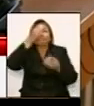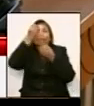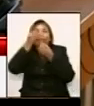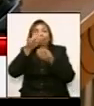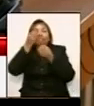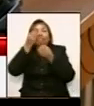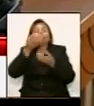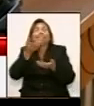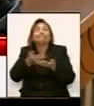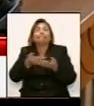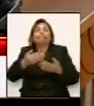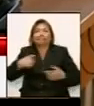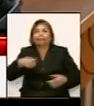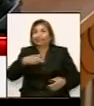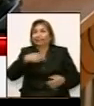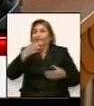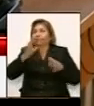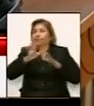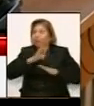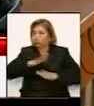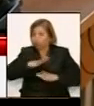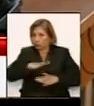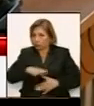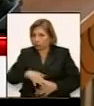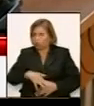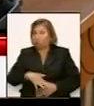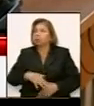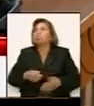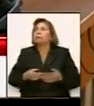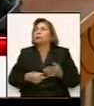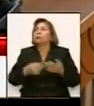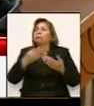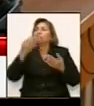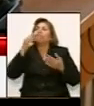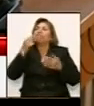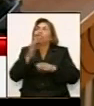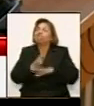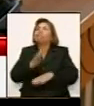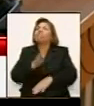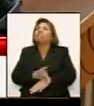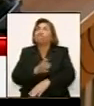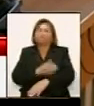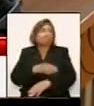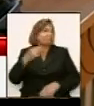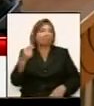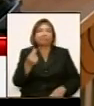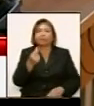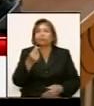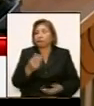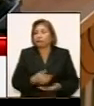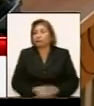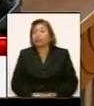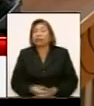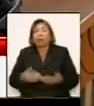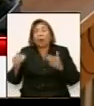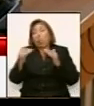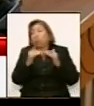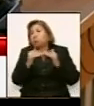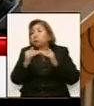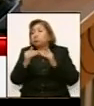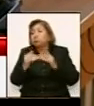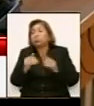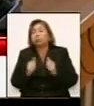para poder estar más segura. Y es algo que nos parece que se debe mejorar lo más pronto posible, a la par de